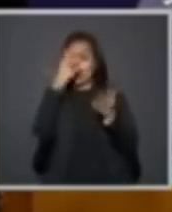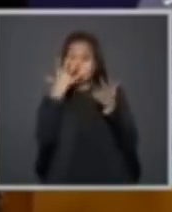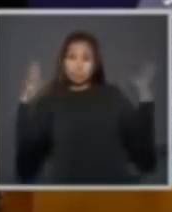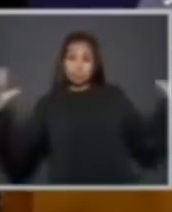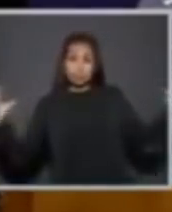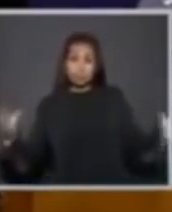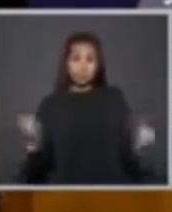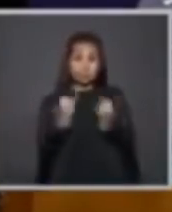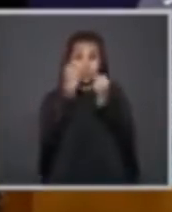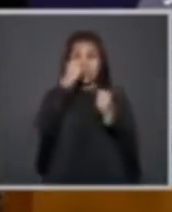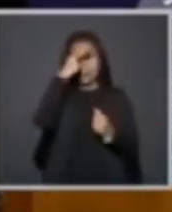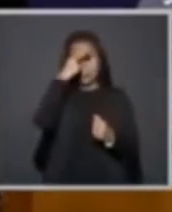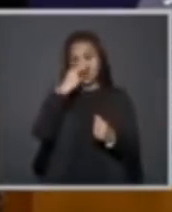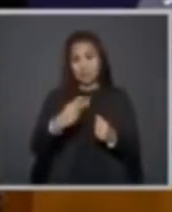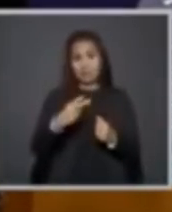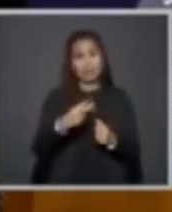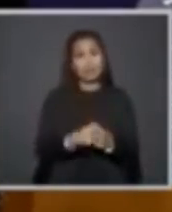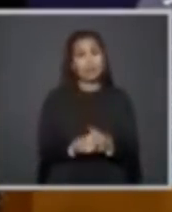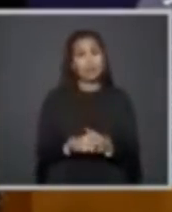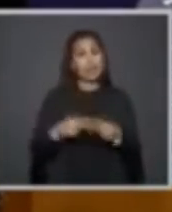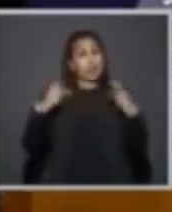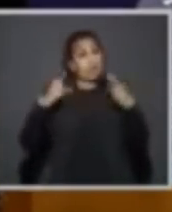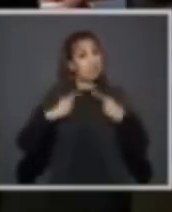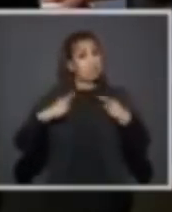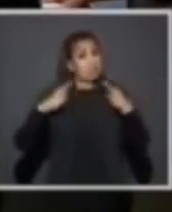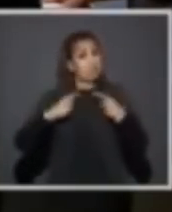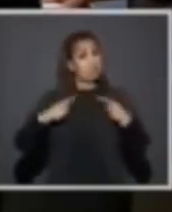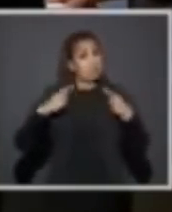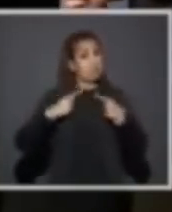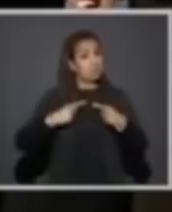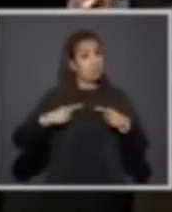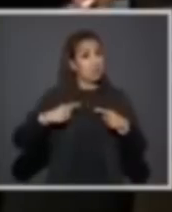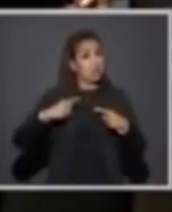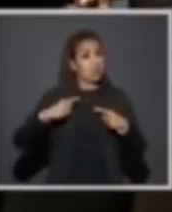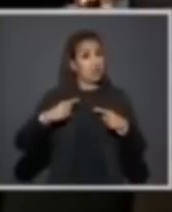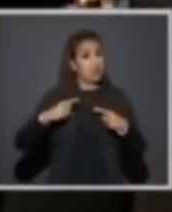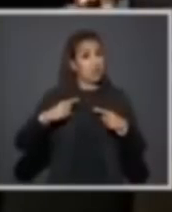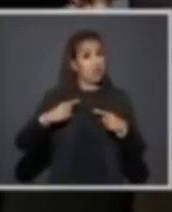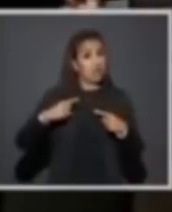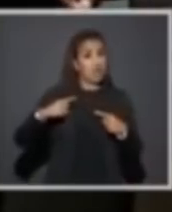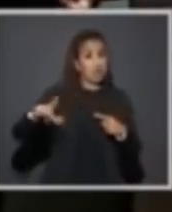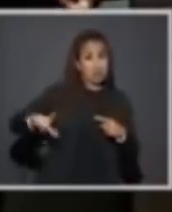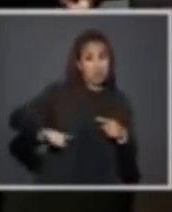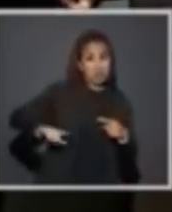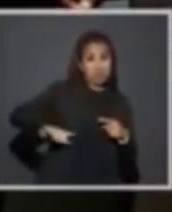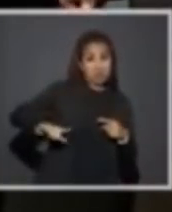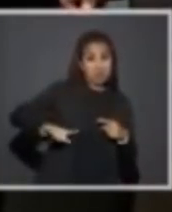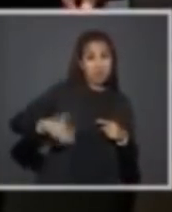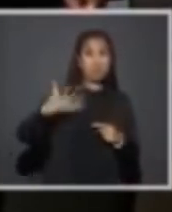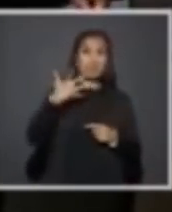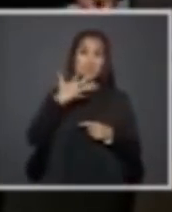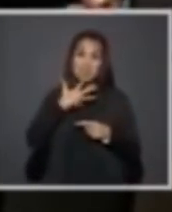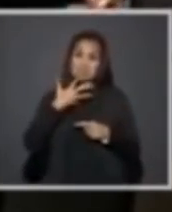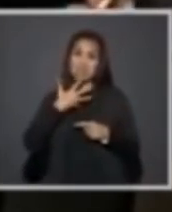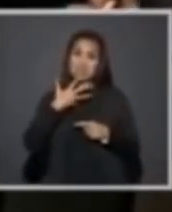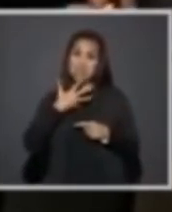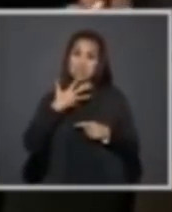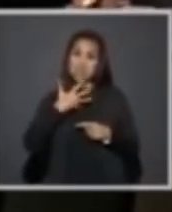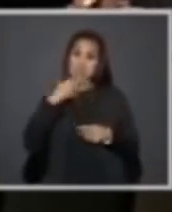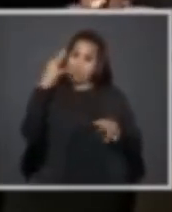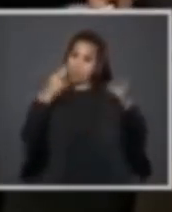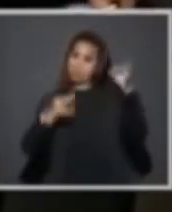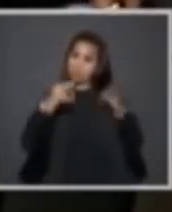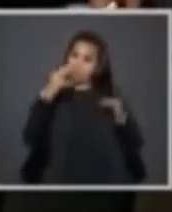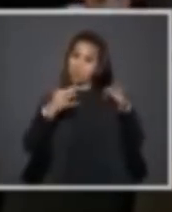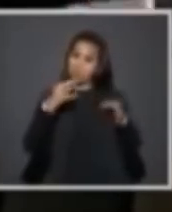que le ayudó a que estuviera tan alto en las encuestas. Y pues, de acuerdo a los informes periodísticos,